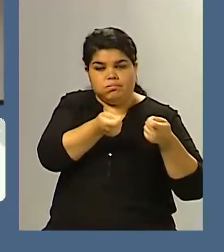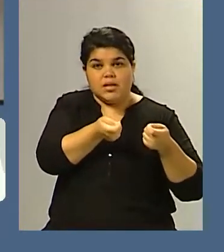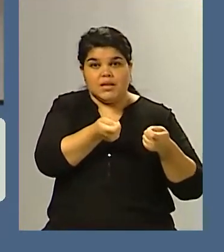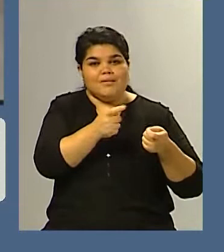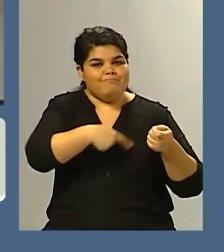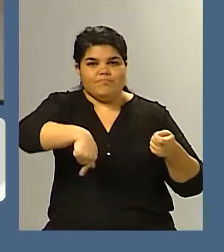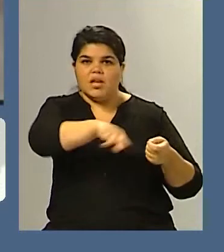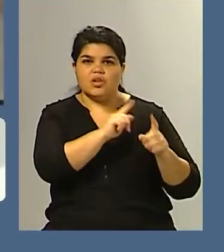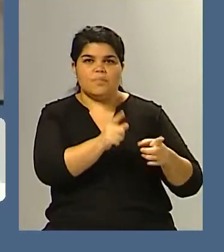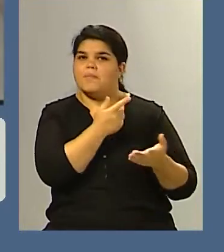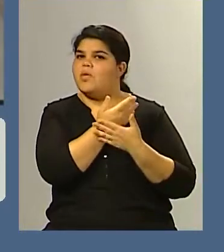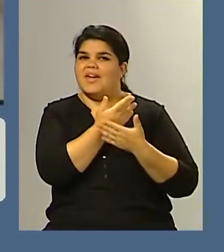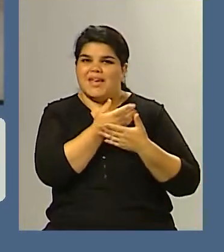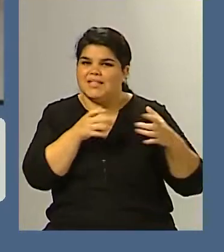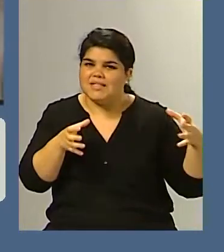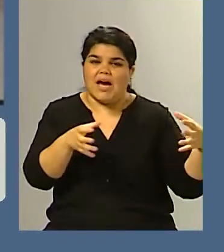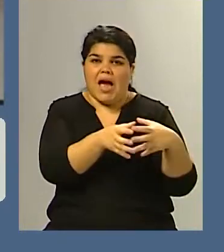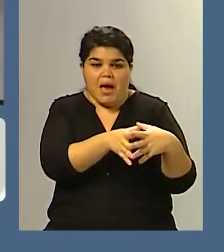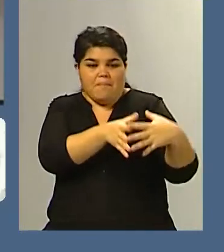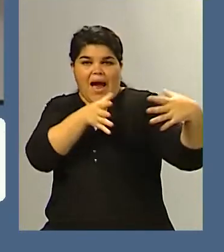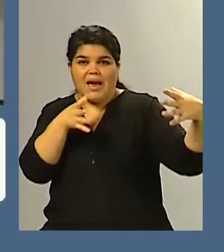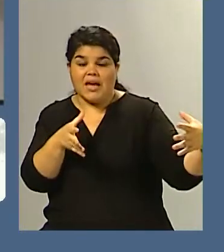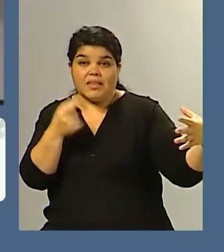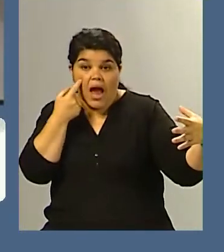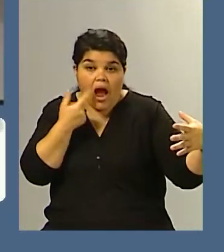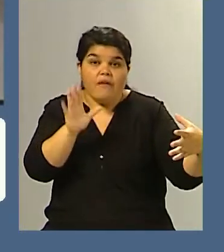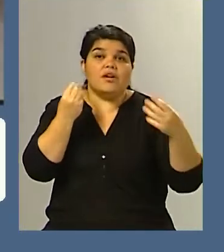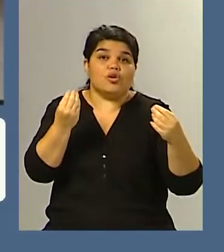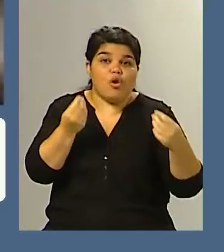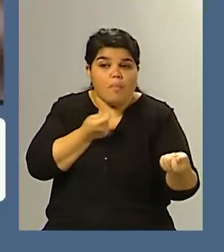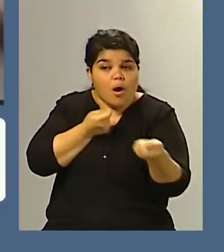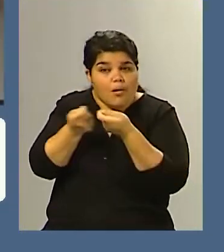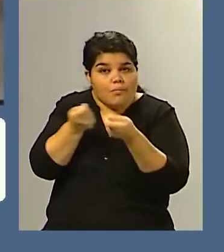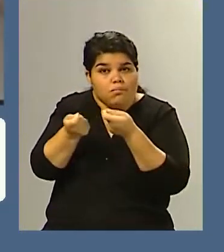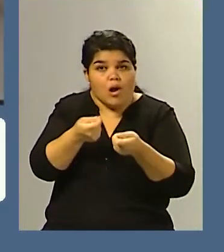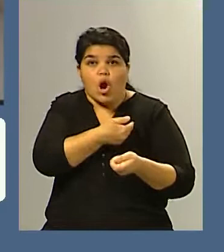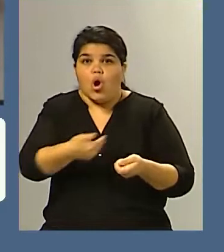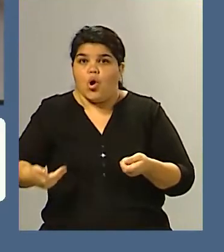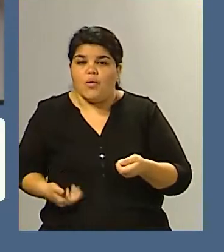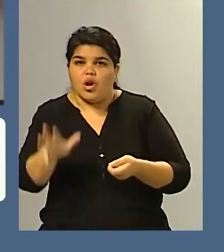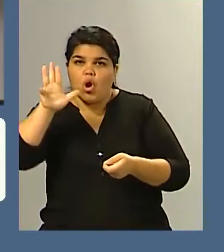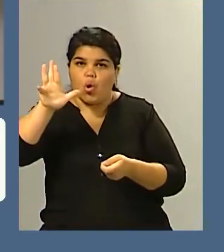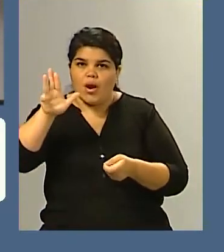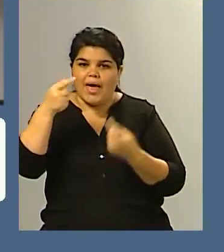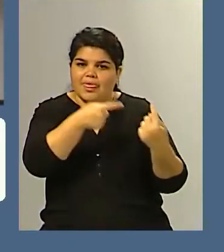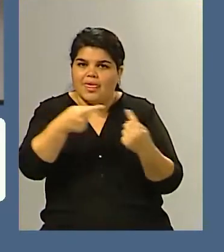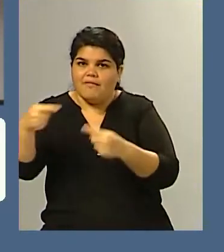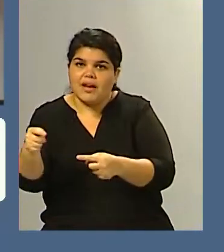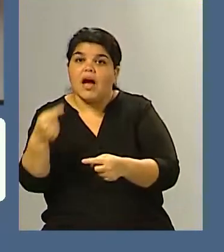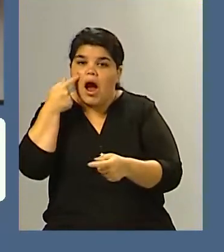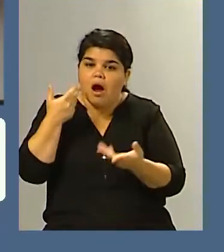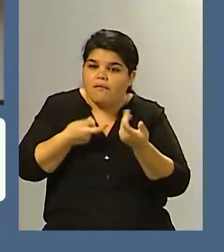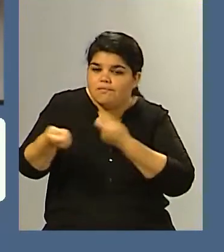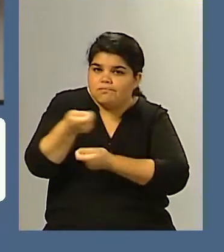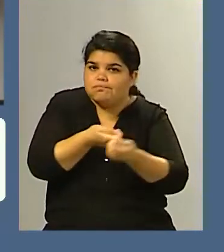estos, sobre todo en los estados grandes, vamos a ver si se exacerba o se calienta mucho esta grieta o va a triunfar